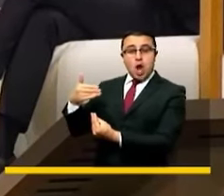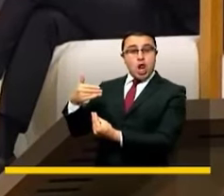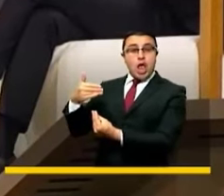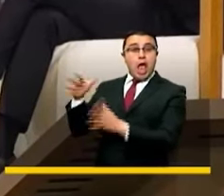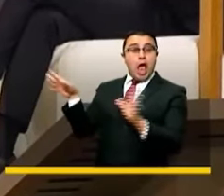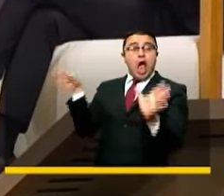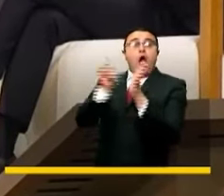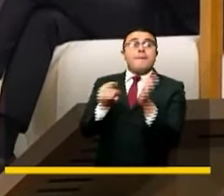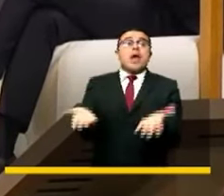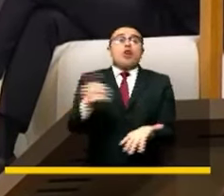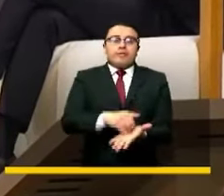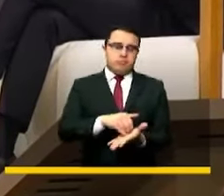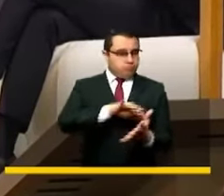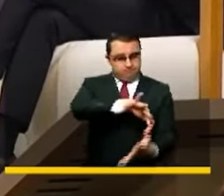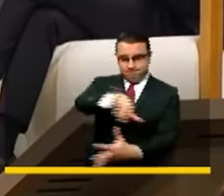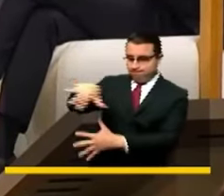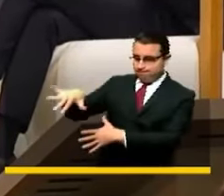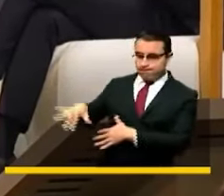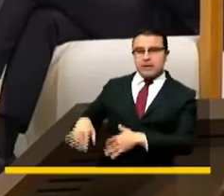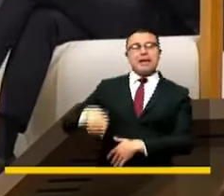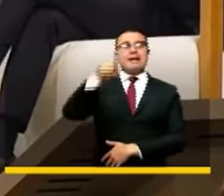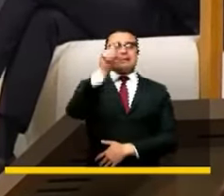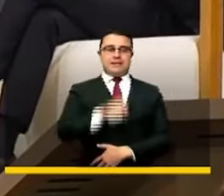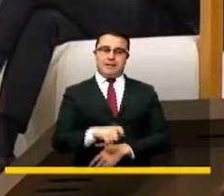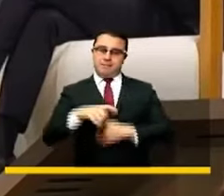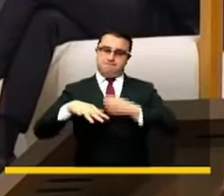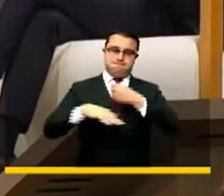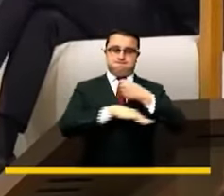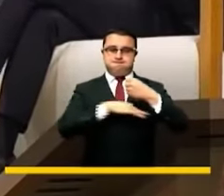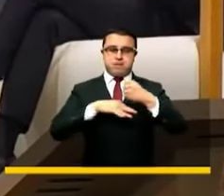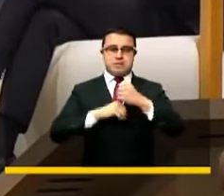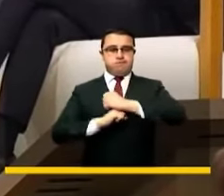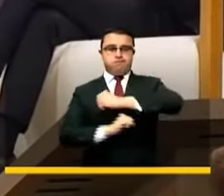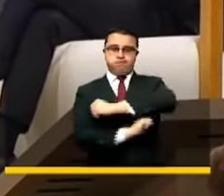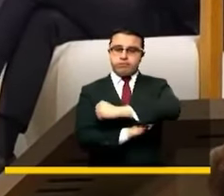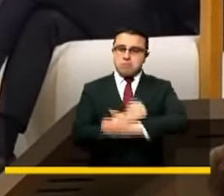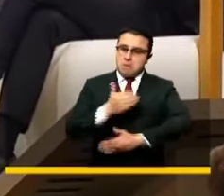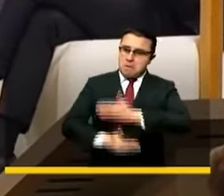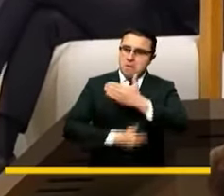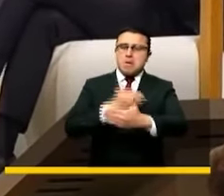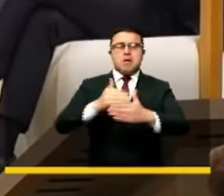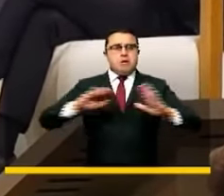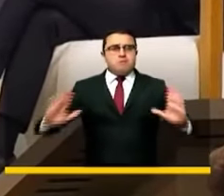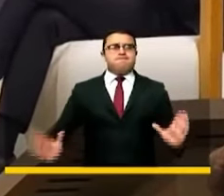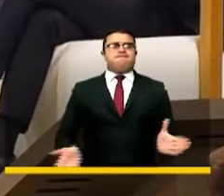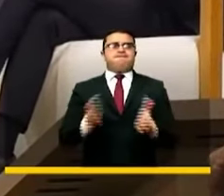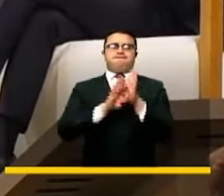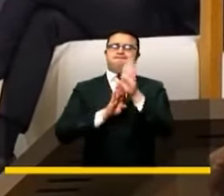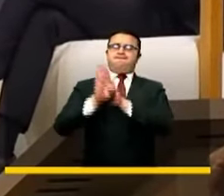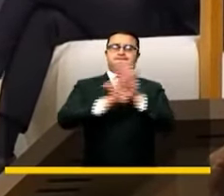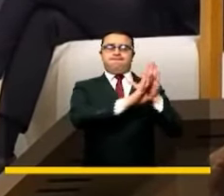ser las bases de una prosperidad social descarbonizada a